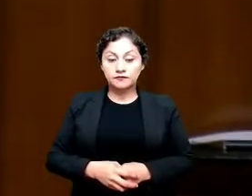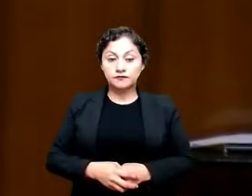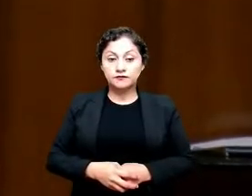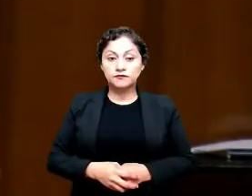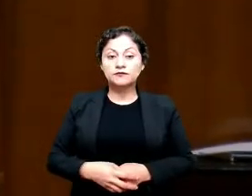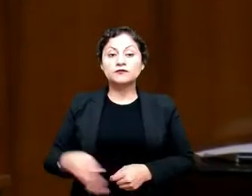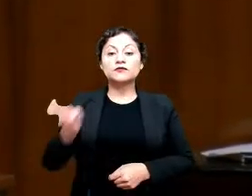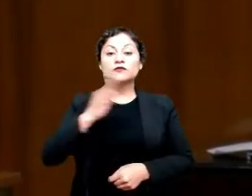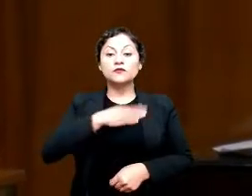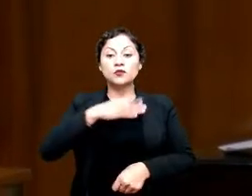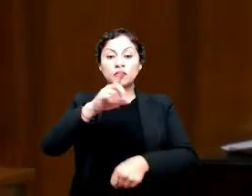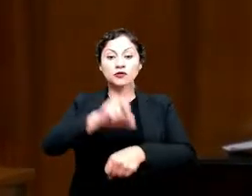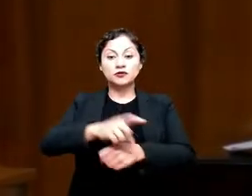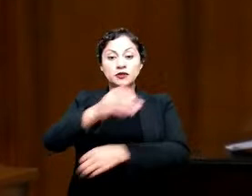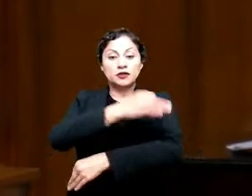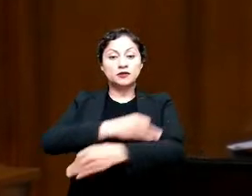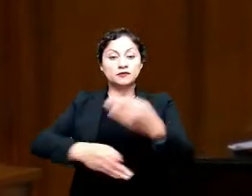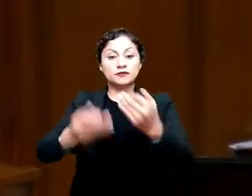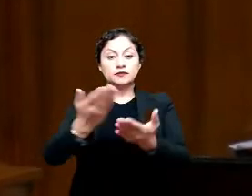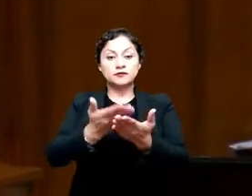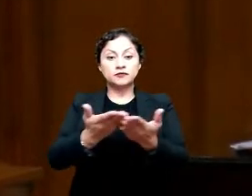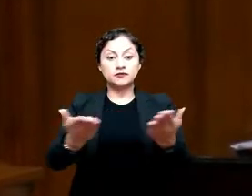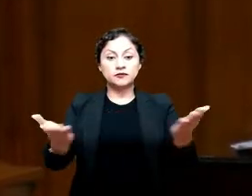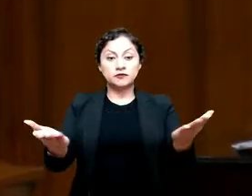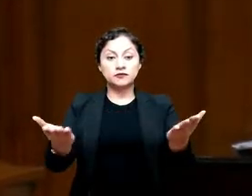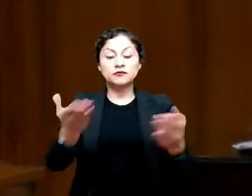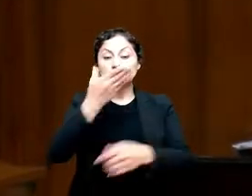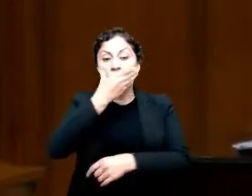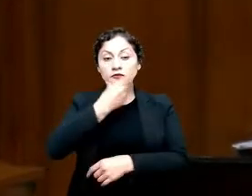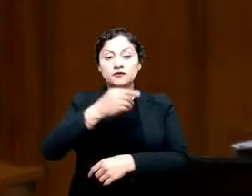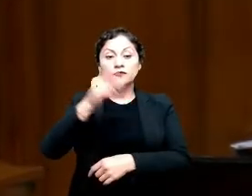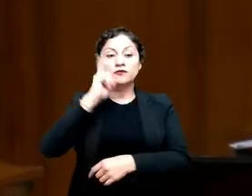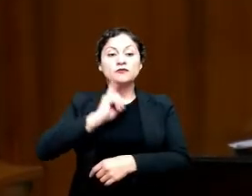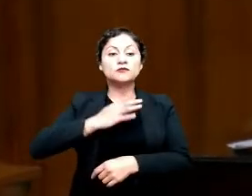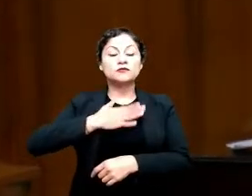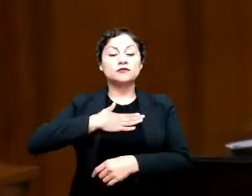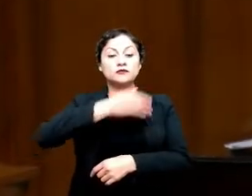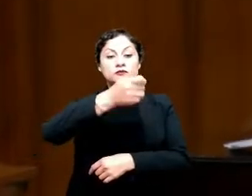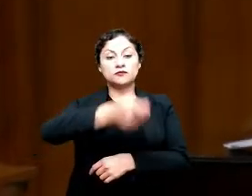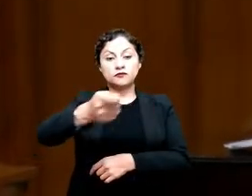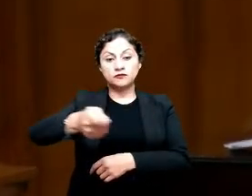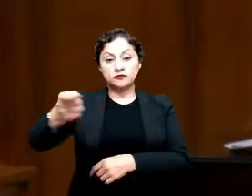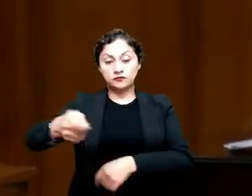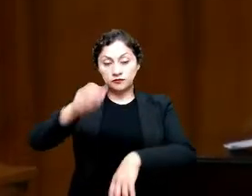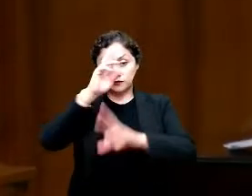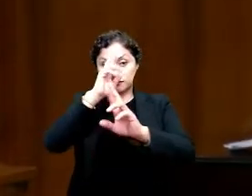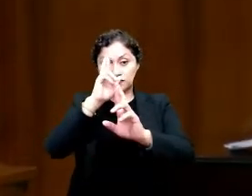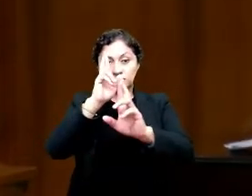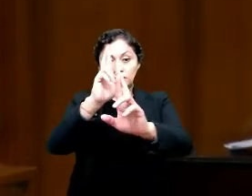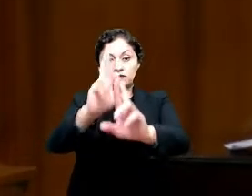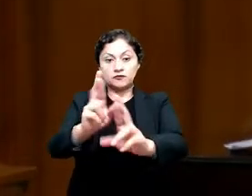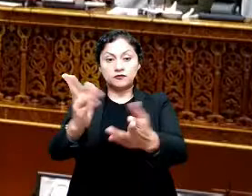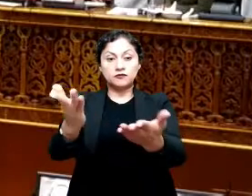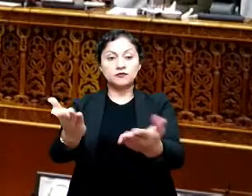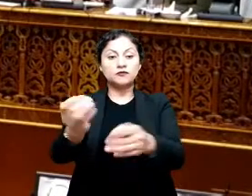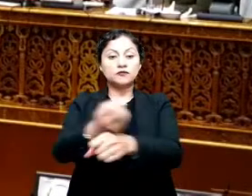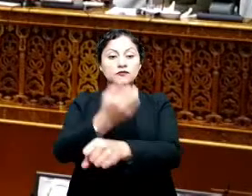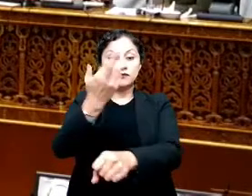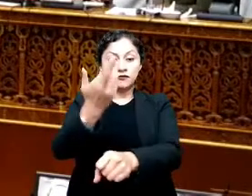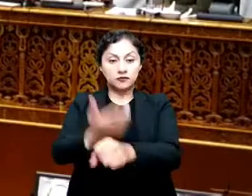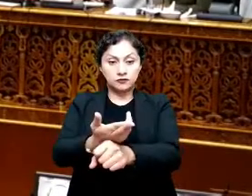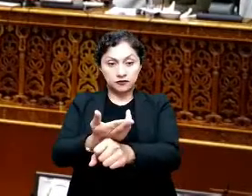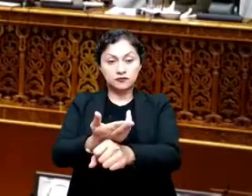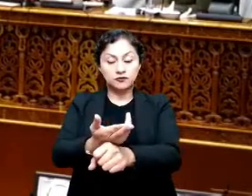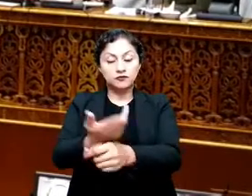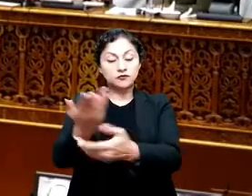Muy buenos días tengan y todas y todos ustedes. Saludo con aprecio y respeto al secretario. Sea